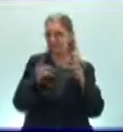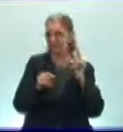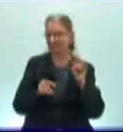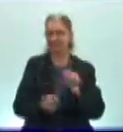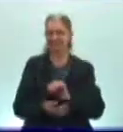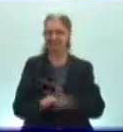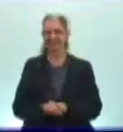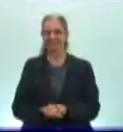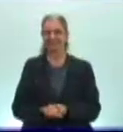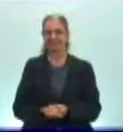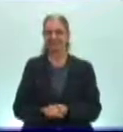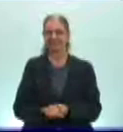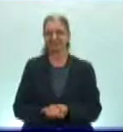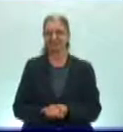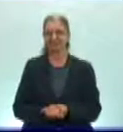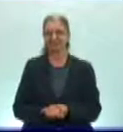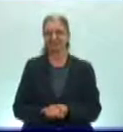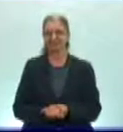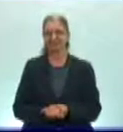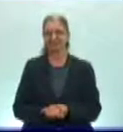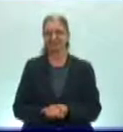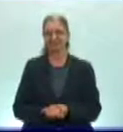matemáticas.